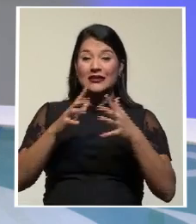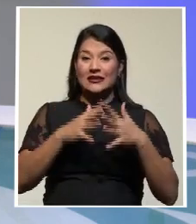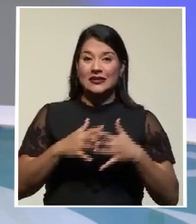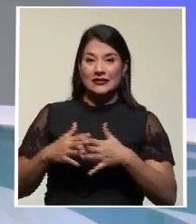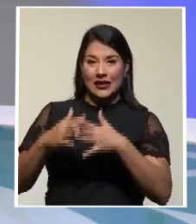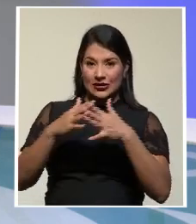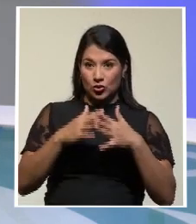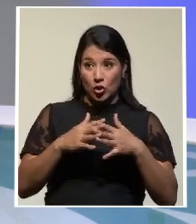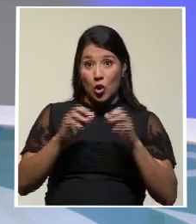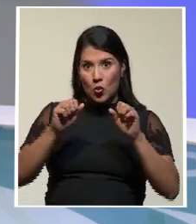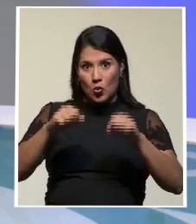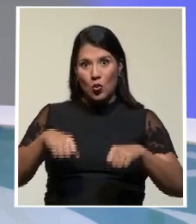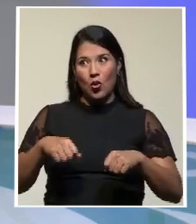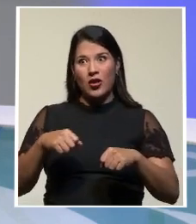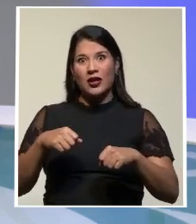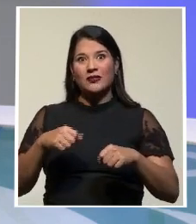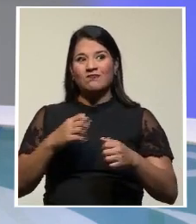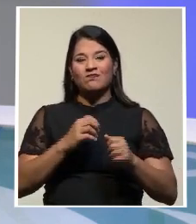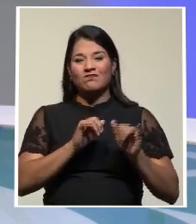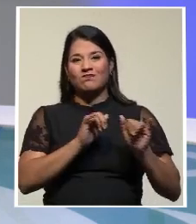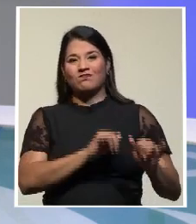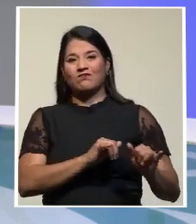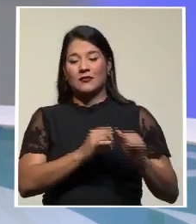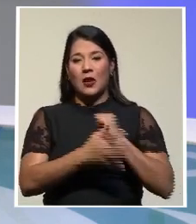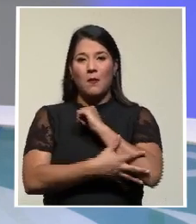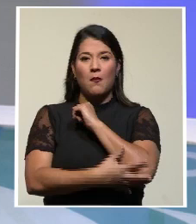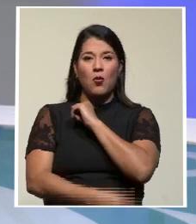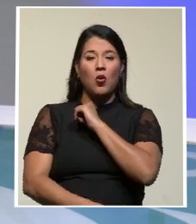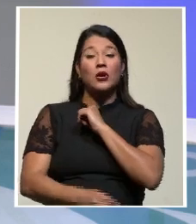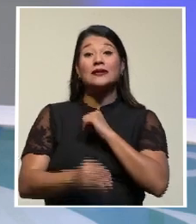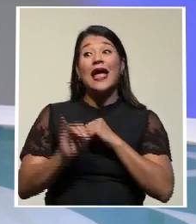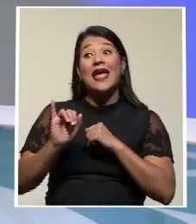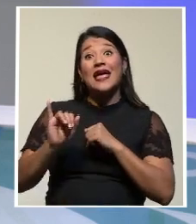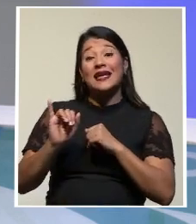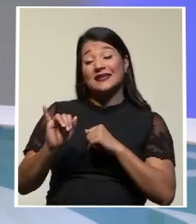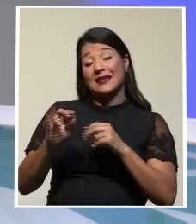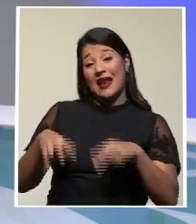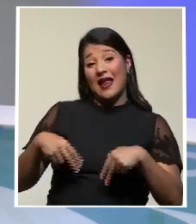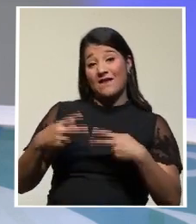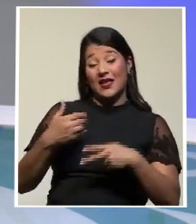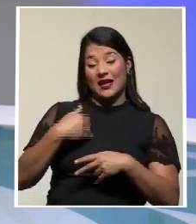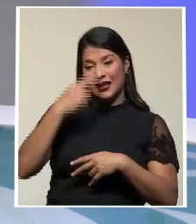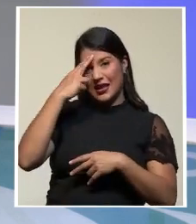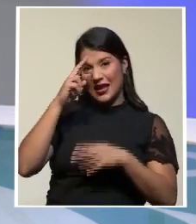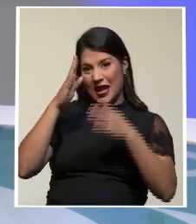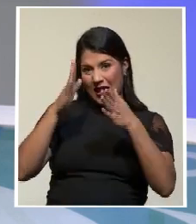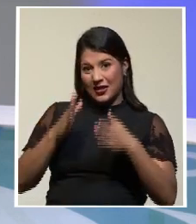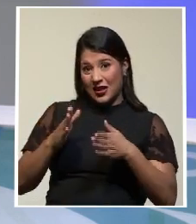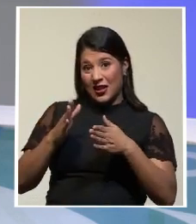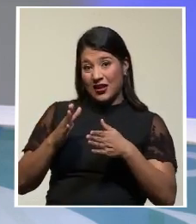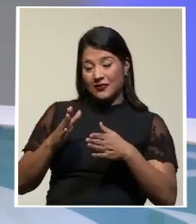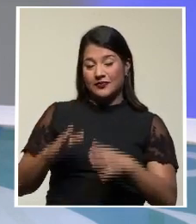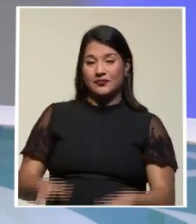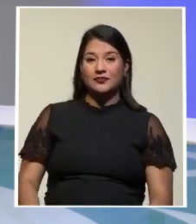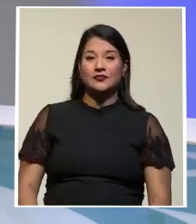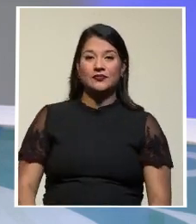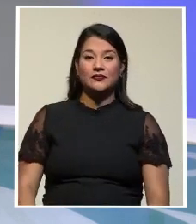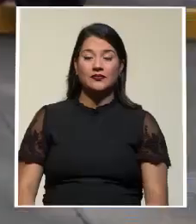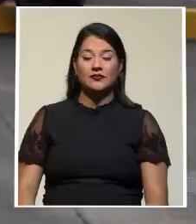huir de la pobreza. Ese es el destino de los migrantes haitianos que atraviesan toda la América Latina.